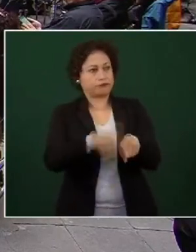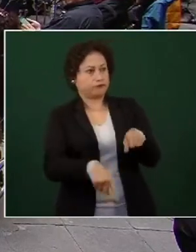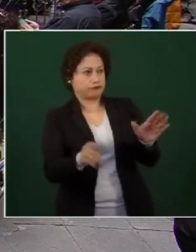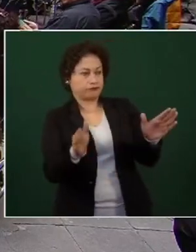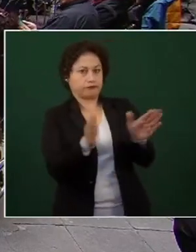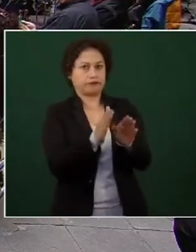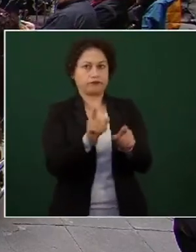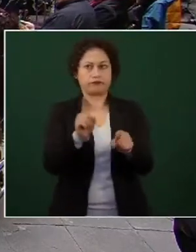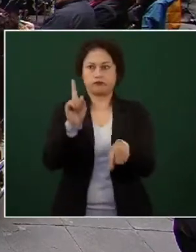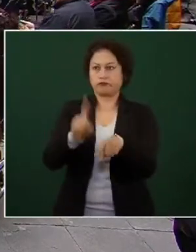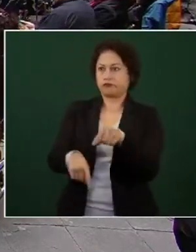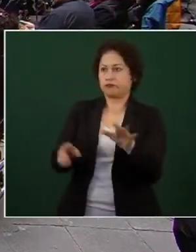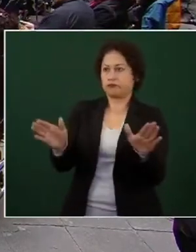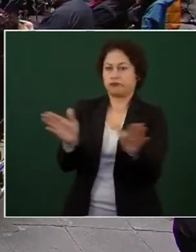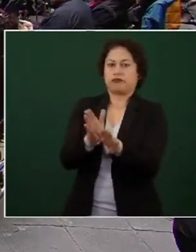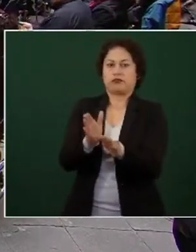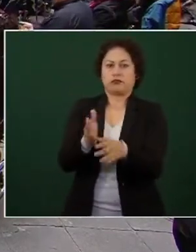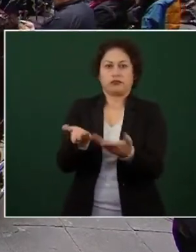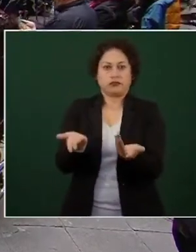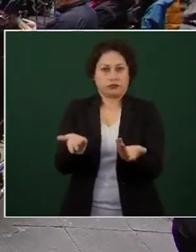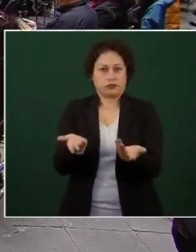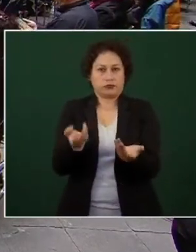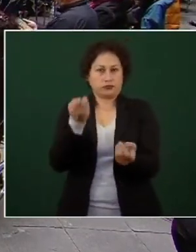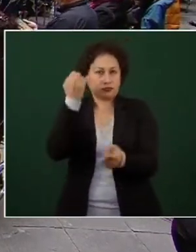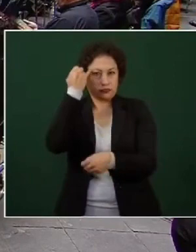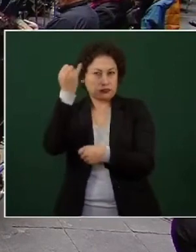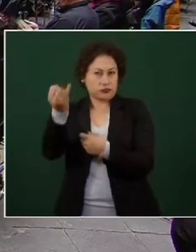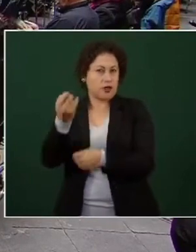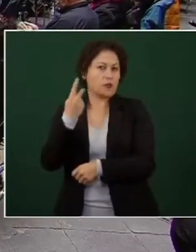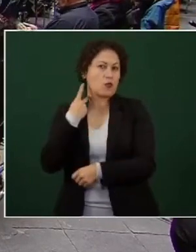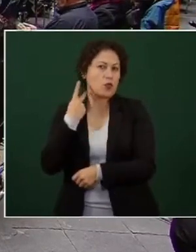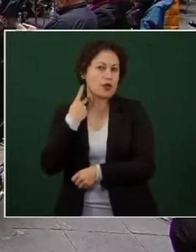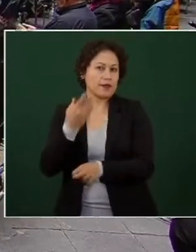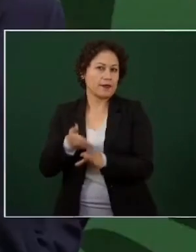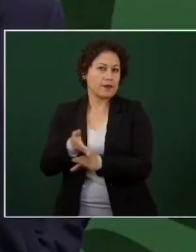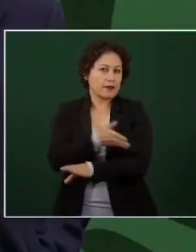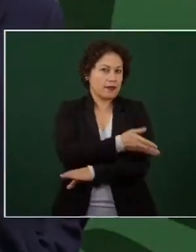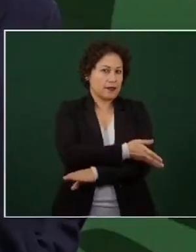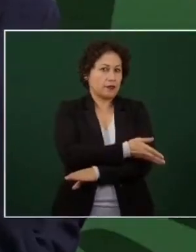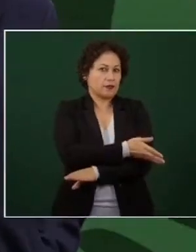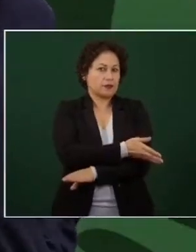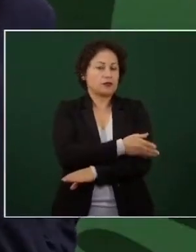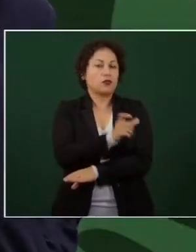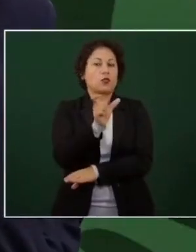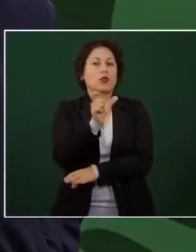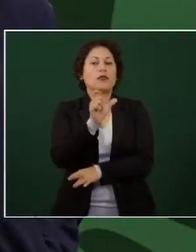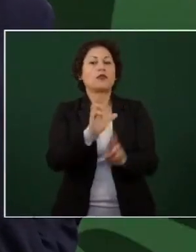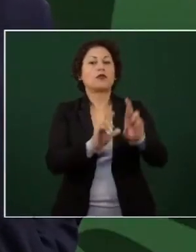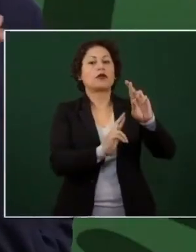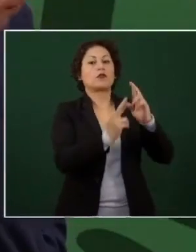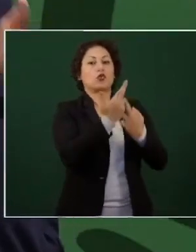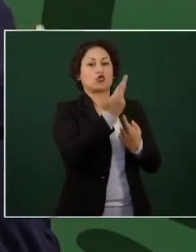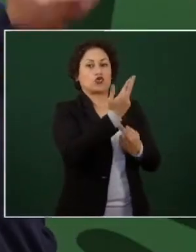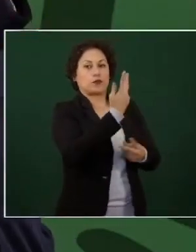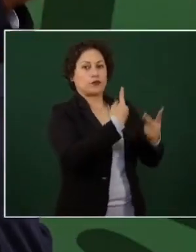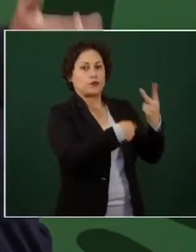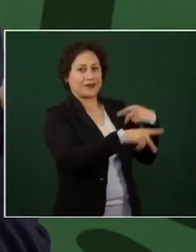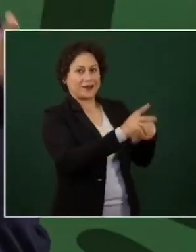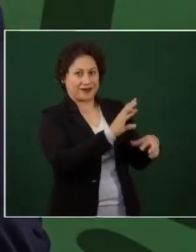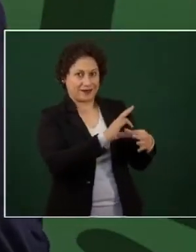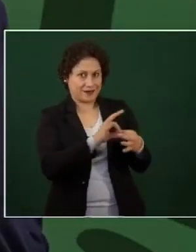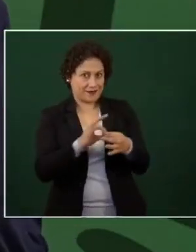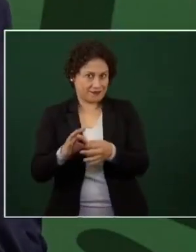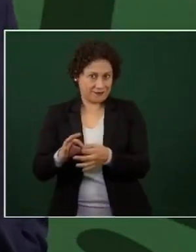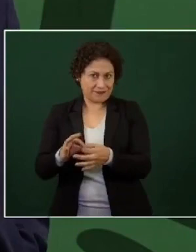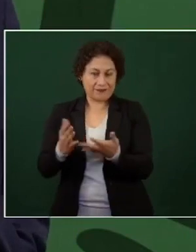en unas cuantas manos. Entonces, esa política agraria surgida de la Revolución, por la que